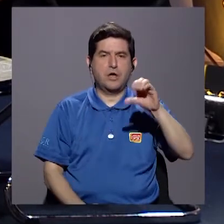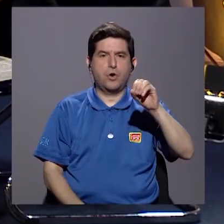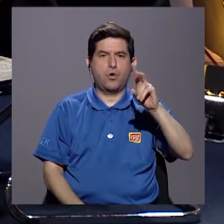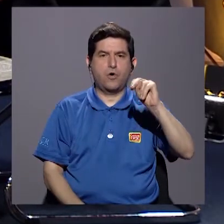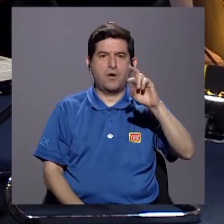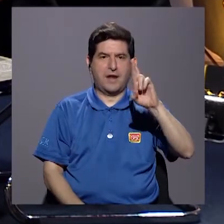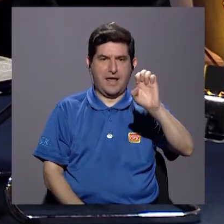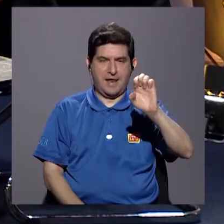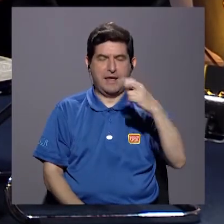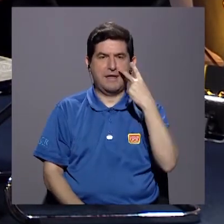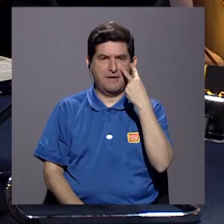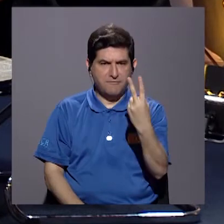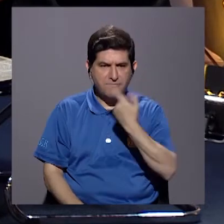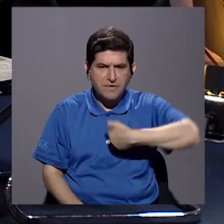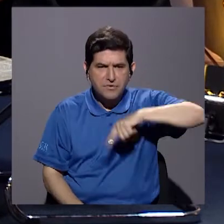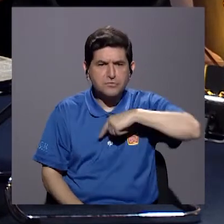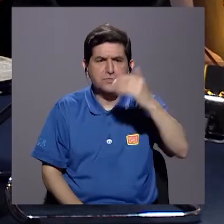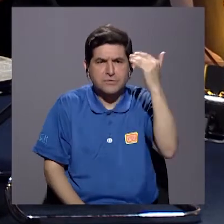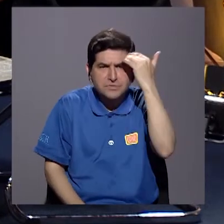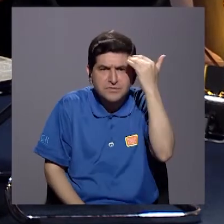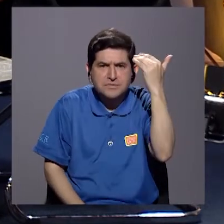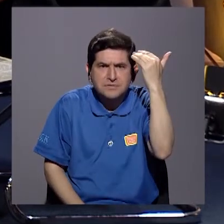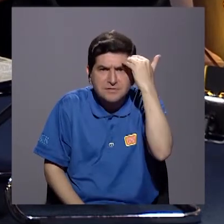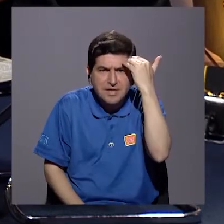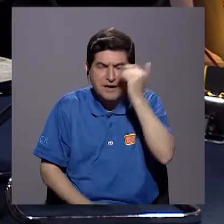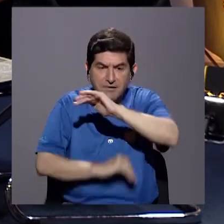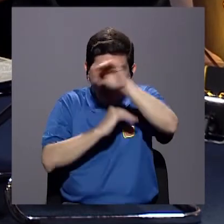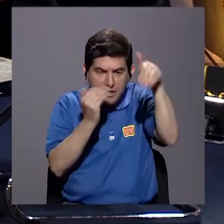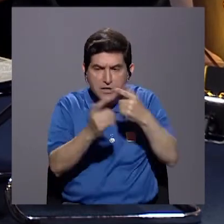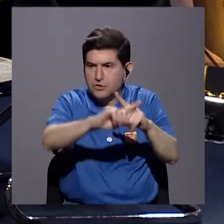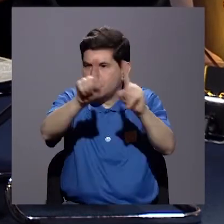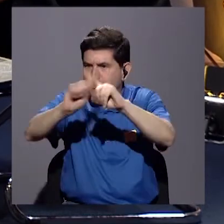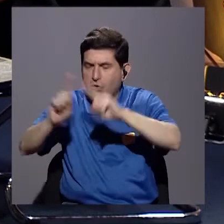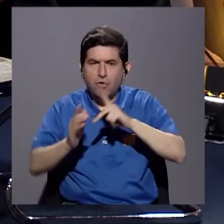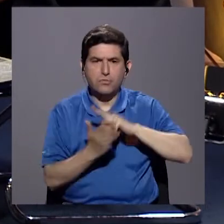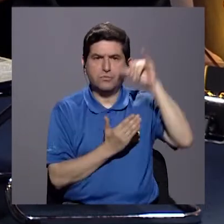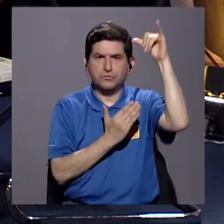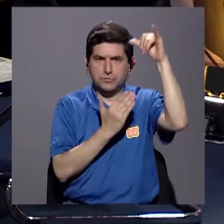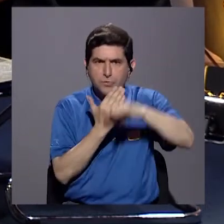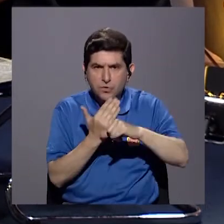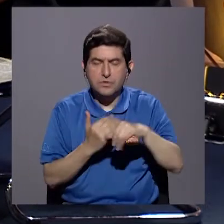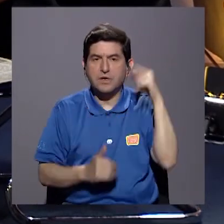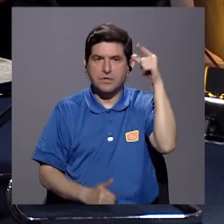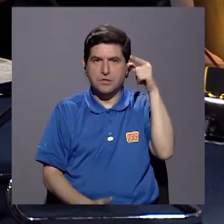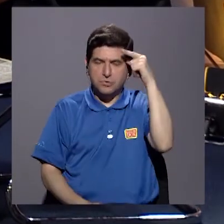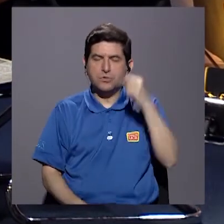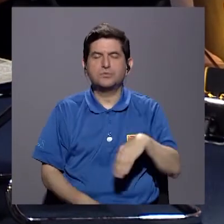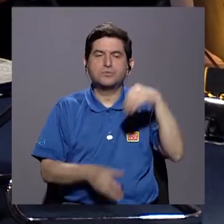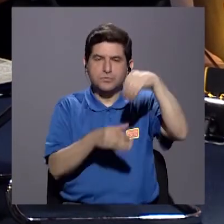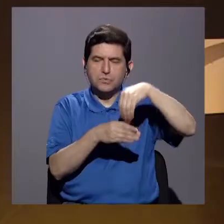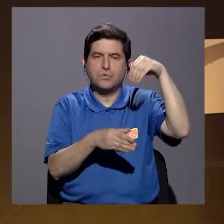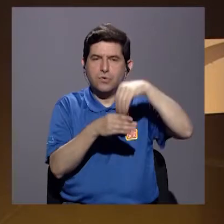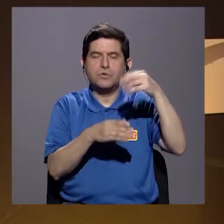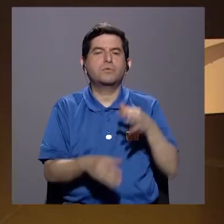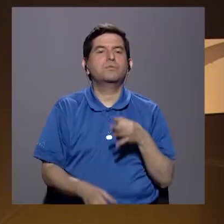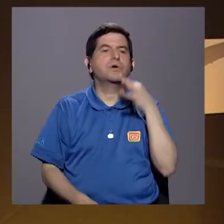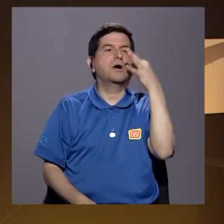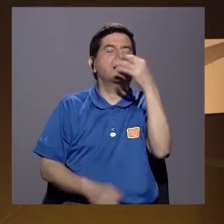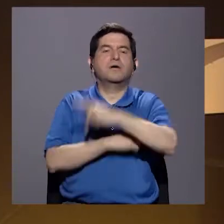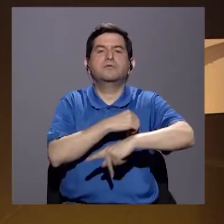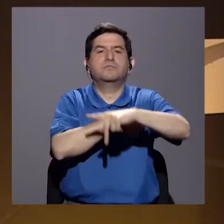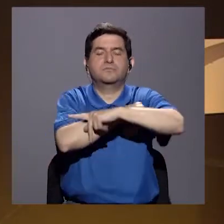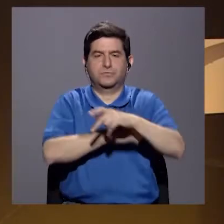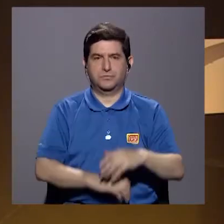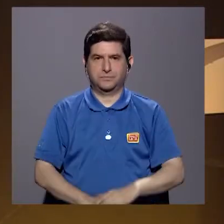CONARE, ver y conocer toda esta serie de proyectos que sin duda alguna están contribuyendo